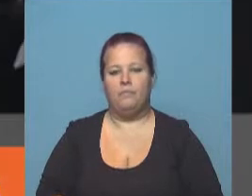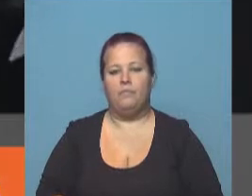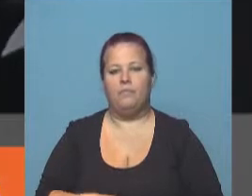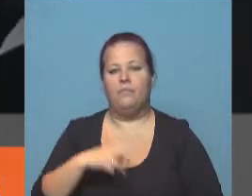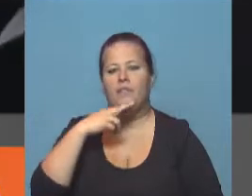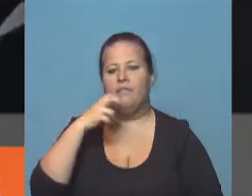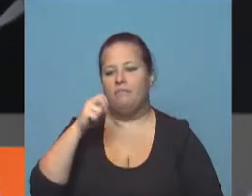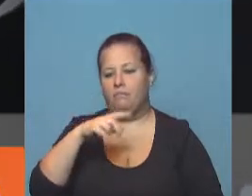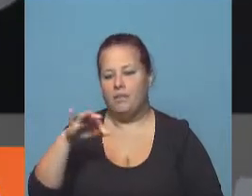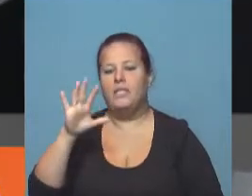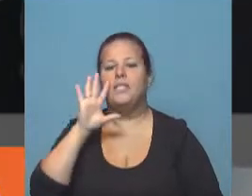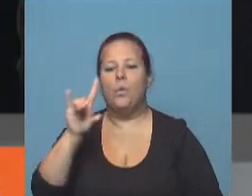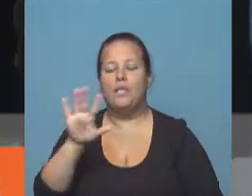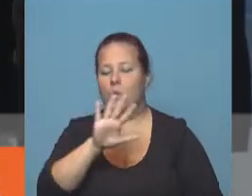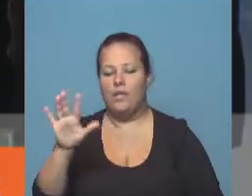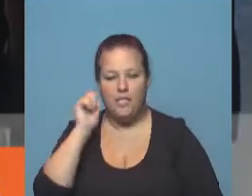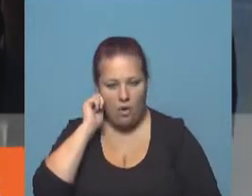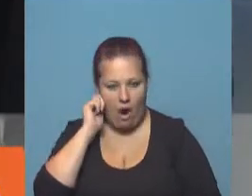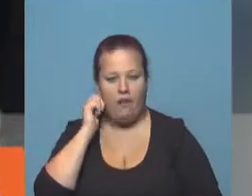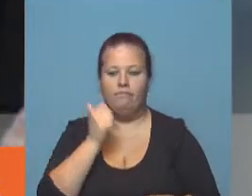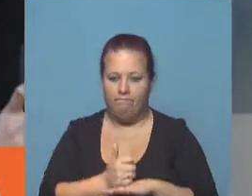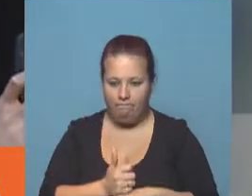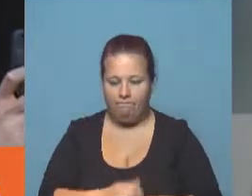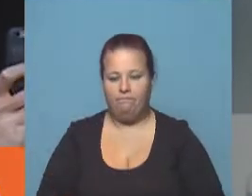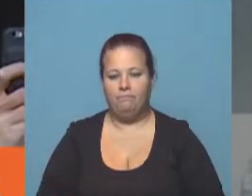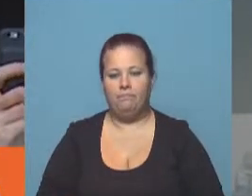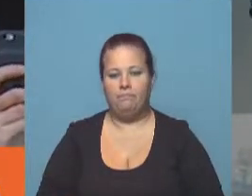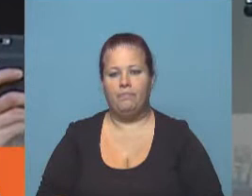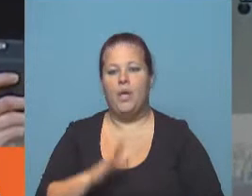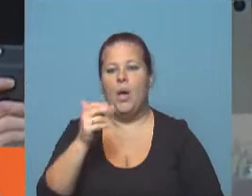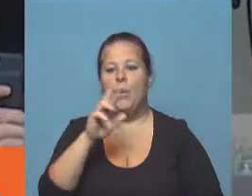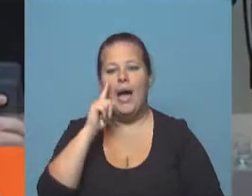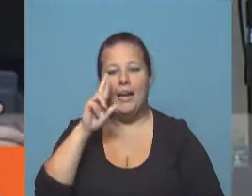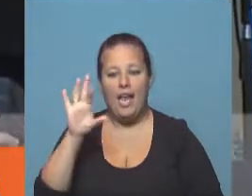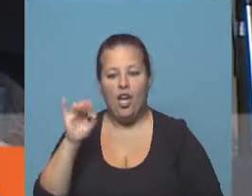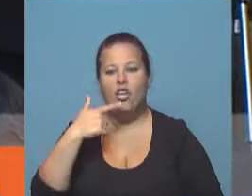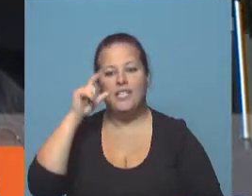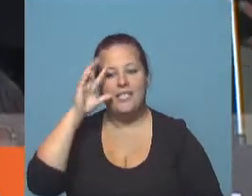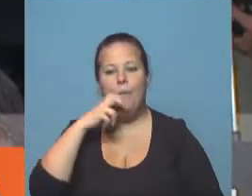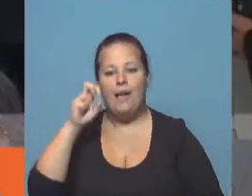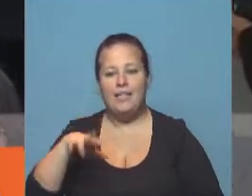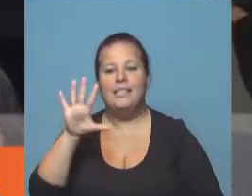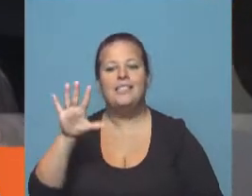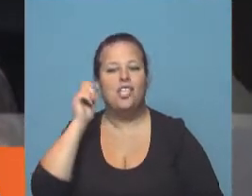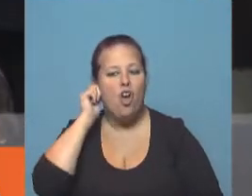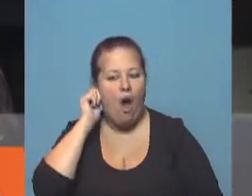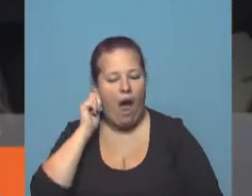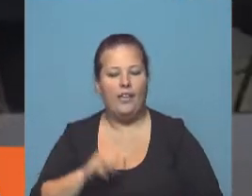Naum, 55 años, presente. Barreiro Sebastián, 5